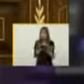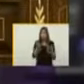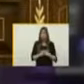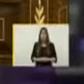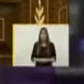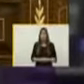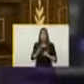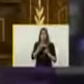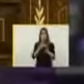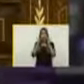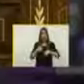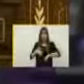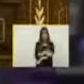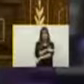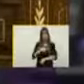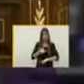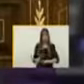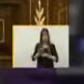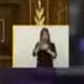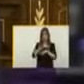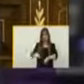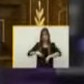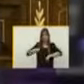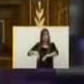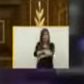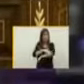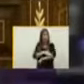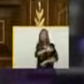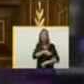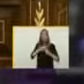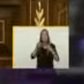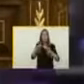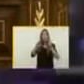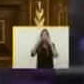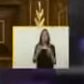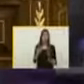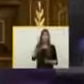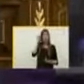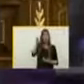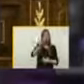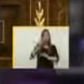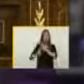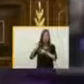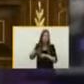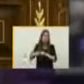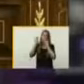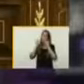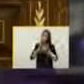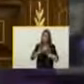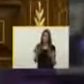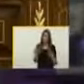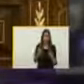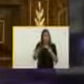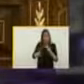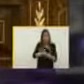ese intento, empieza ahora, y la impresión que me da las declaraciones de Sánchez es que está empezando o proceso de negociación.